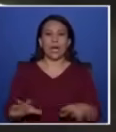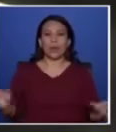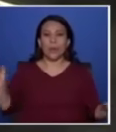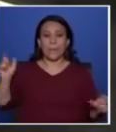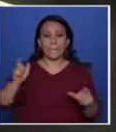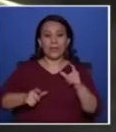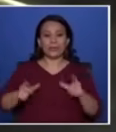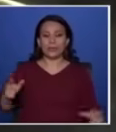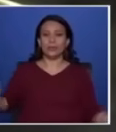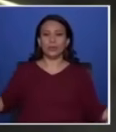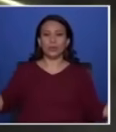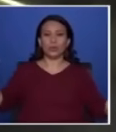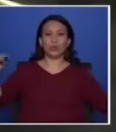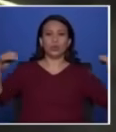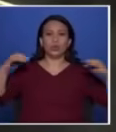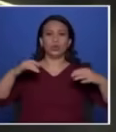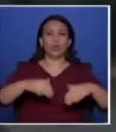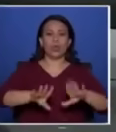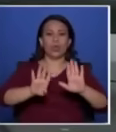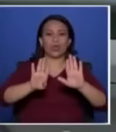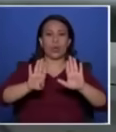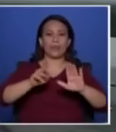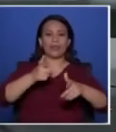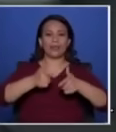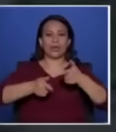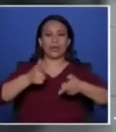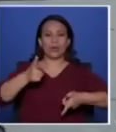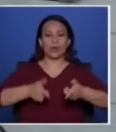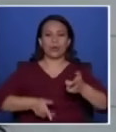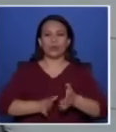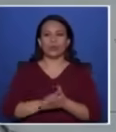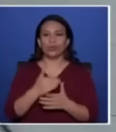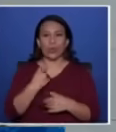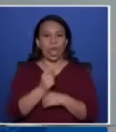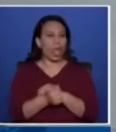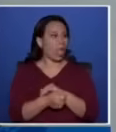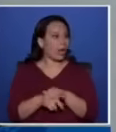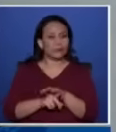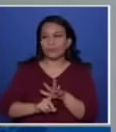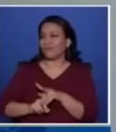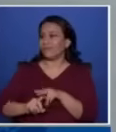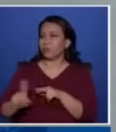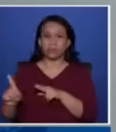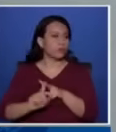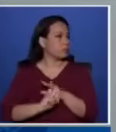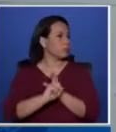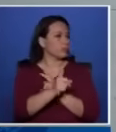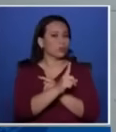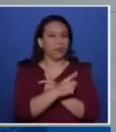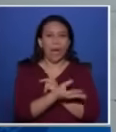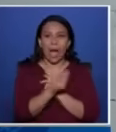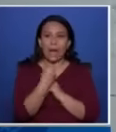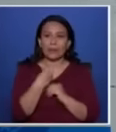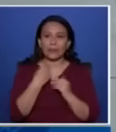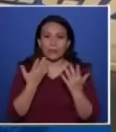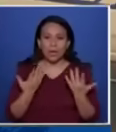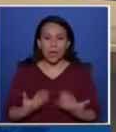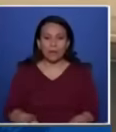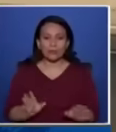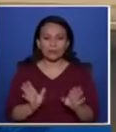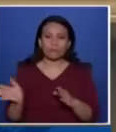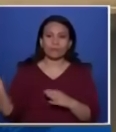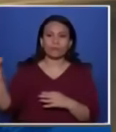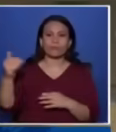para cualquier lado. 9 tiros, pero yo no sabía ni para dónde meterme, iba a correr con mi carro para el fondo, pero como ahí lo odiaba, ahí no, ni loco.